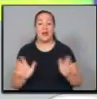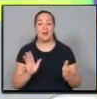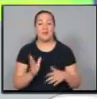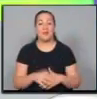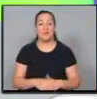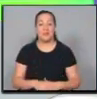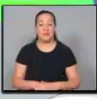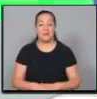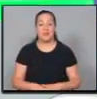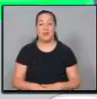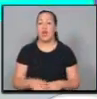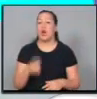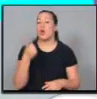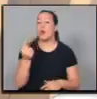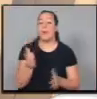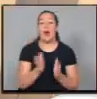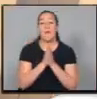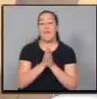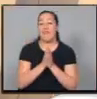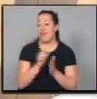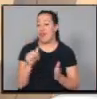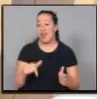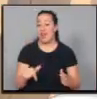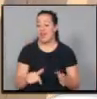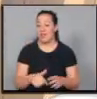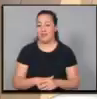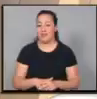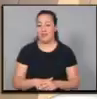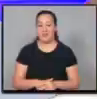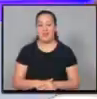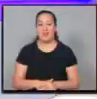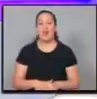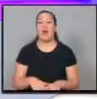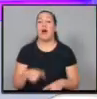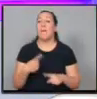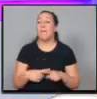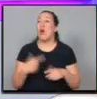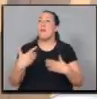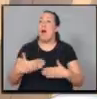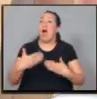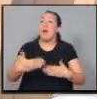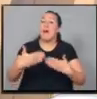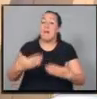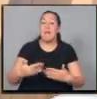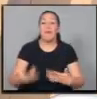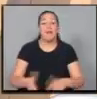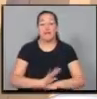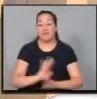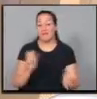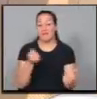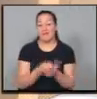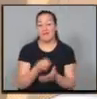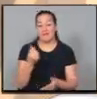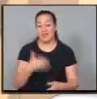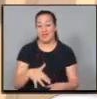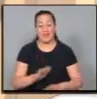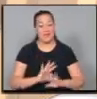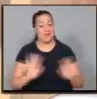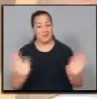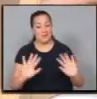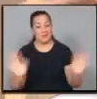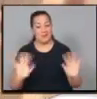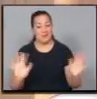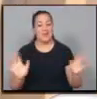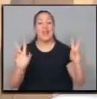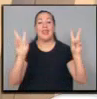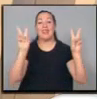gomas. Compralas, por favor, sí, olvídate. Ya, por esperar, vas a sumar negocio. Olvídate, ya está, ya lo hice, ya te contaron. Ya está, vamos con